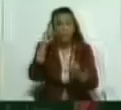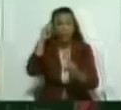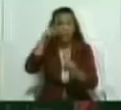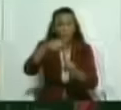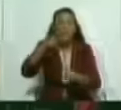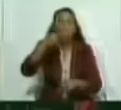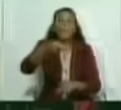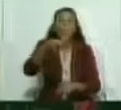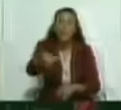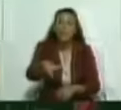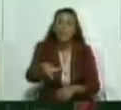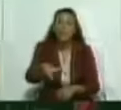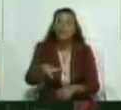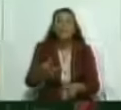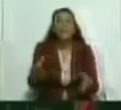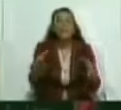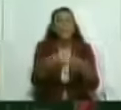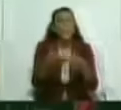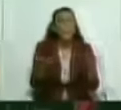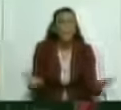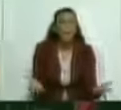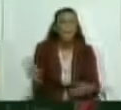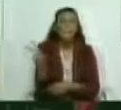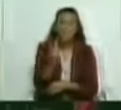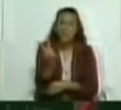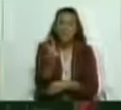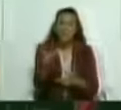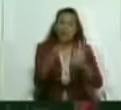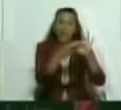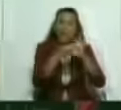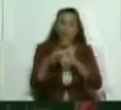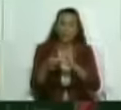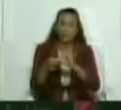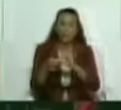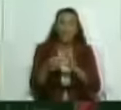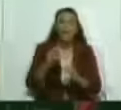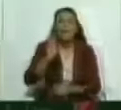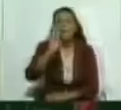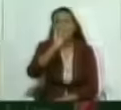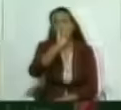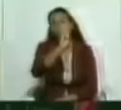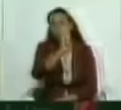fines políticos adherentes, Venezuela Unida, BU.